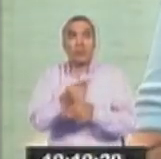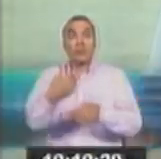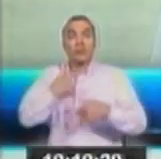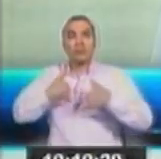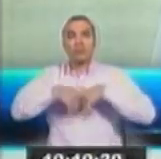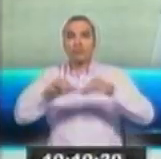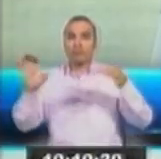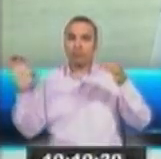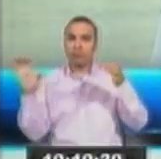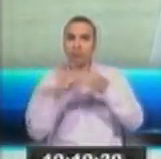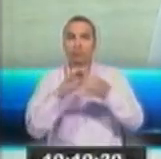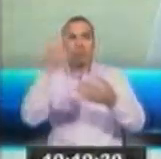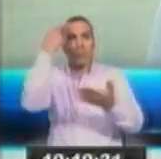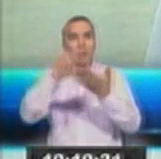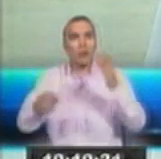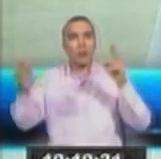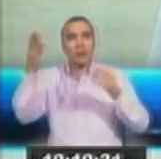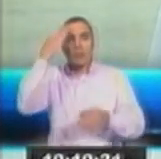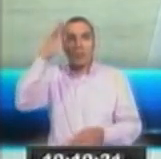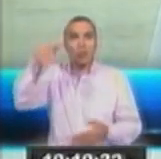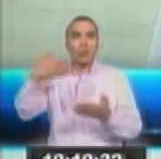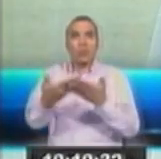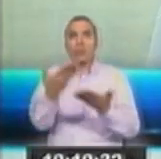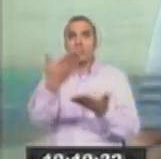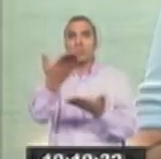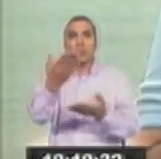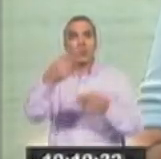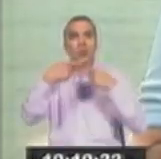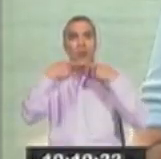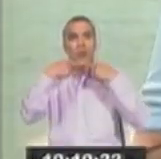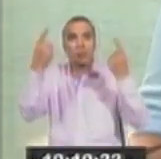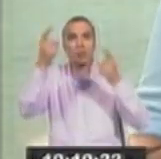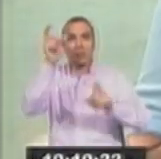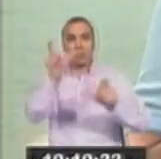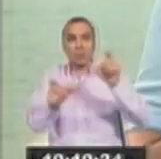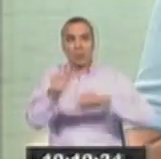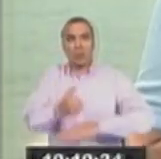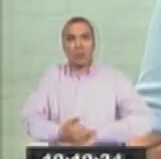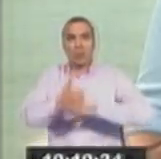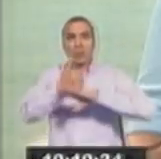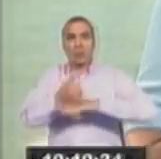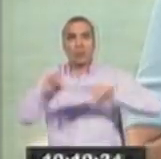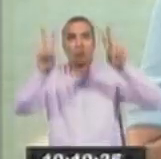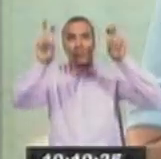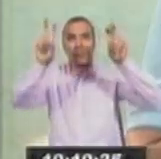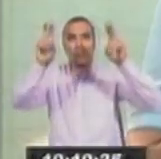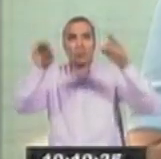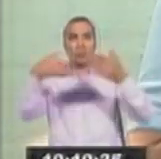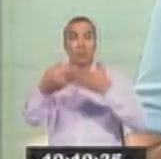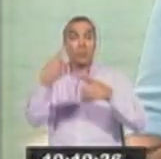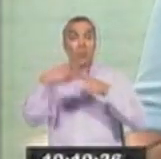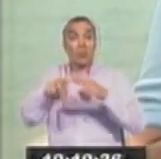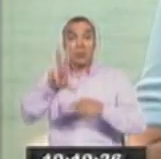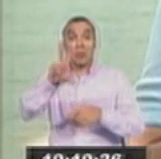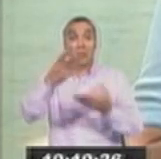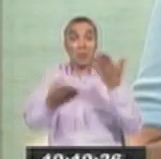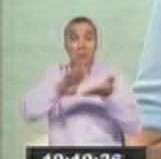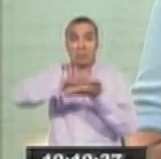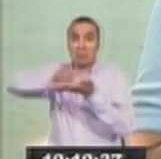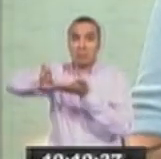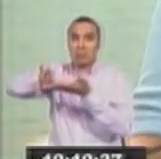mantendrán unidos, sobre todo para conocer cuáles son las reacciones de las autoridades respecto a este tema, aunque no se descarta